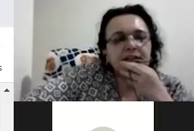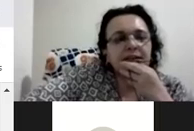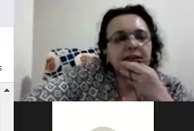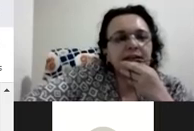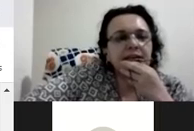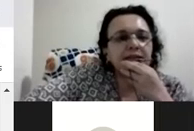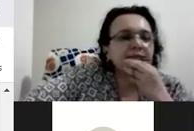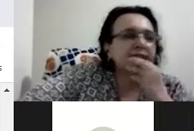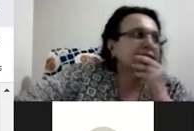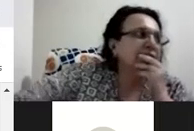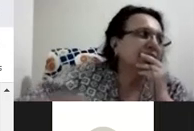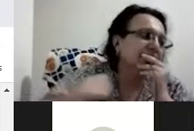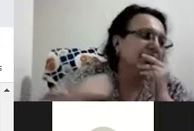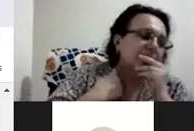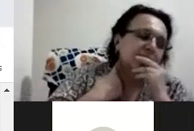¿Dónde se iban a quedar?